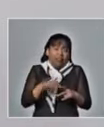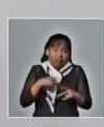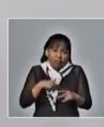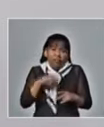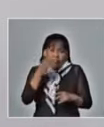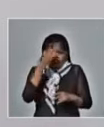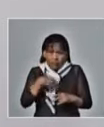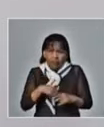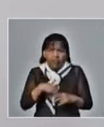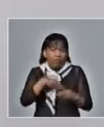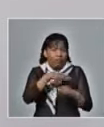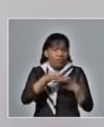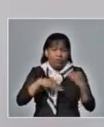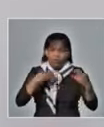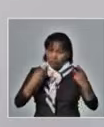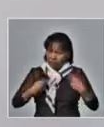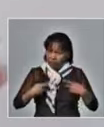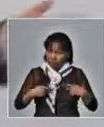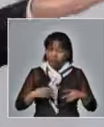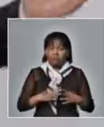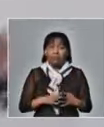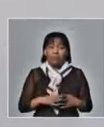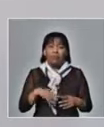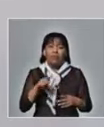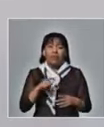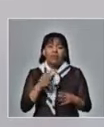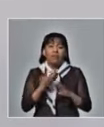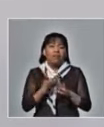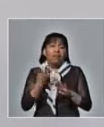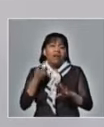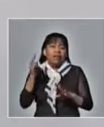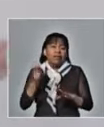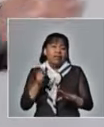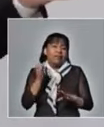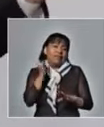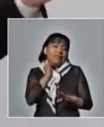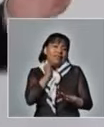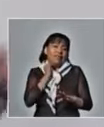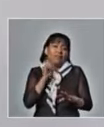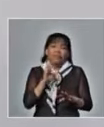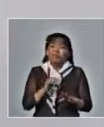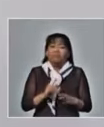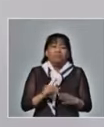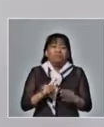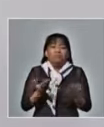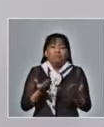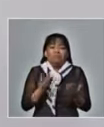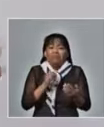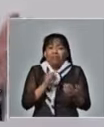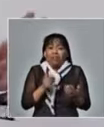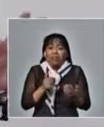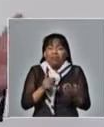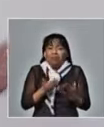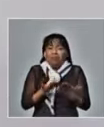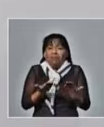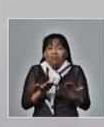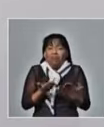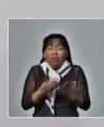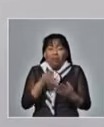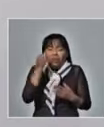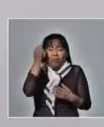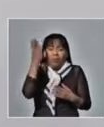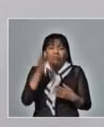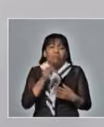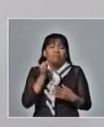sabe toda la gente en el estado. Pero él, ¿qué hizo como senador? Puros elogios al gobierno anterior, hasta que se le olvidó. ¿Qué hacía